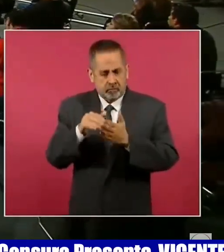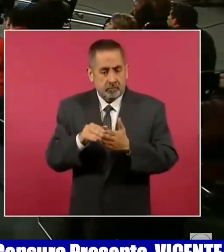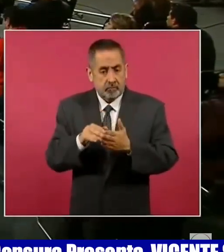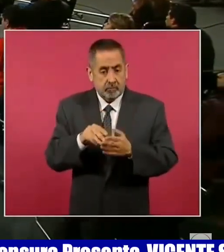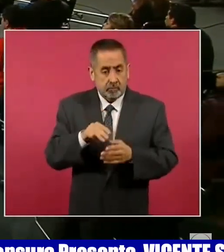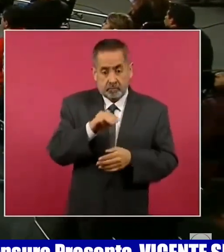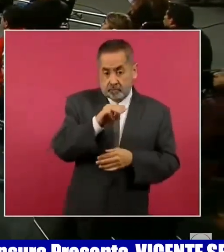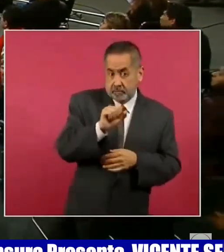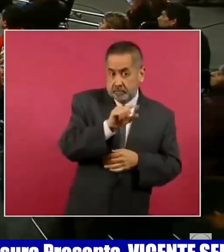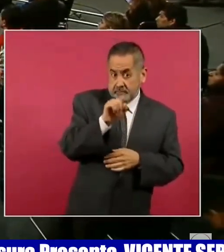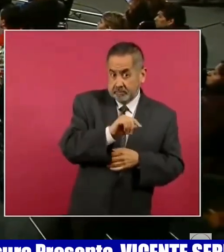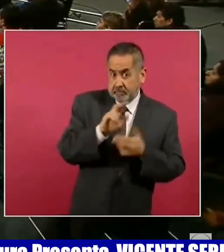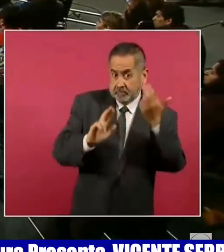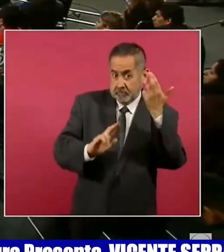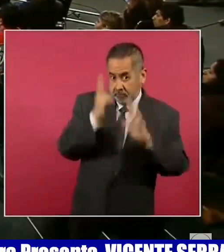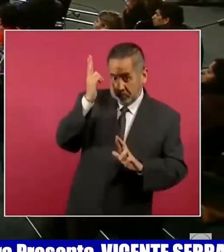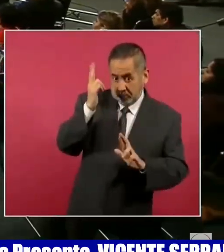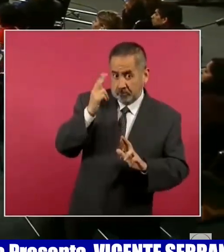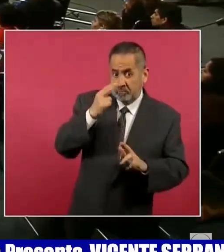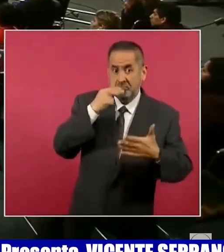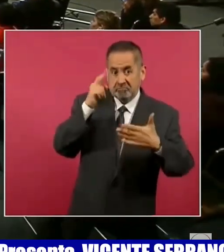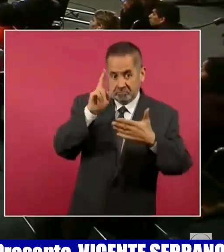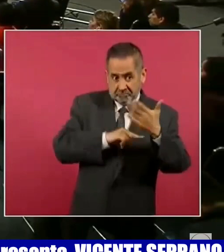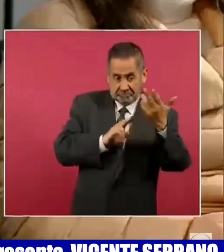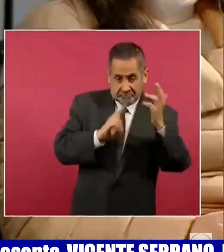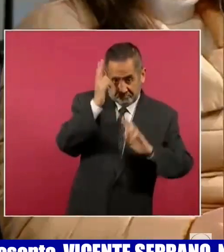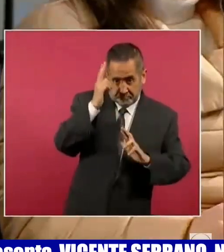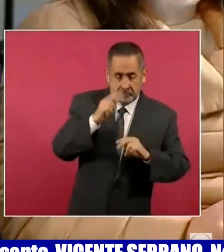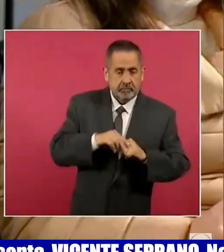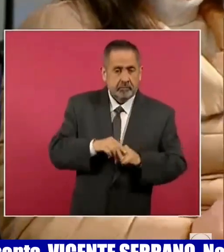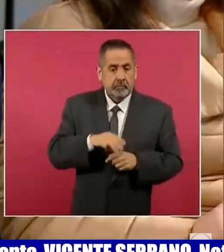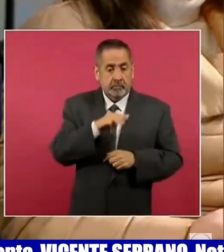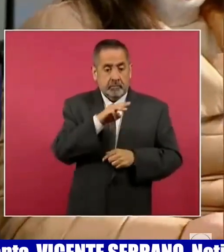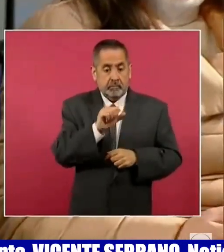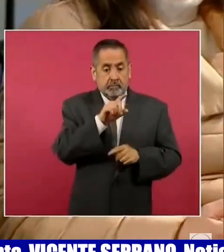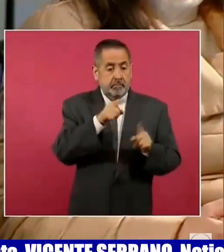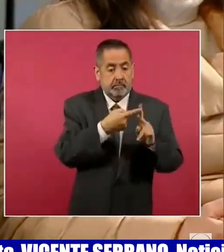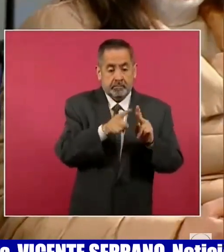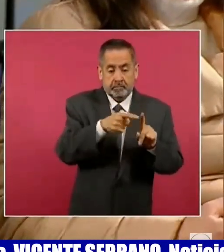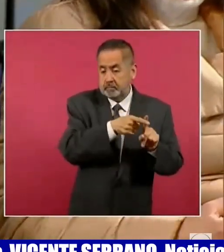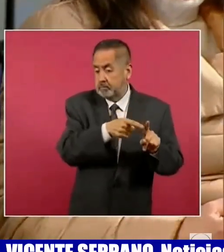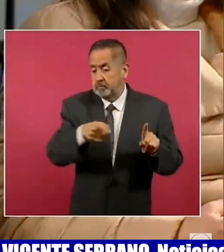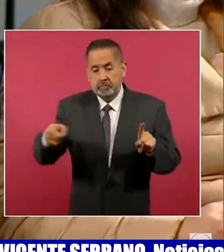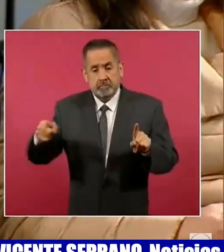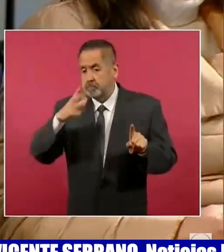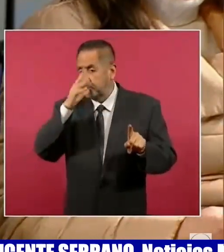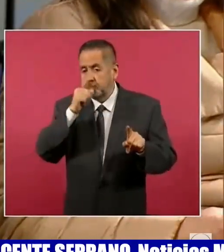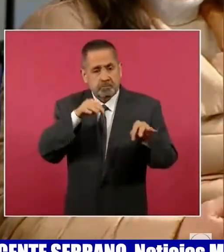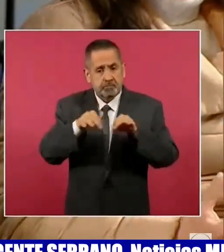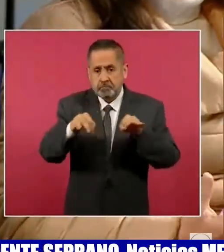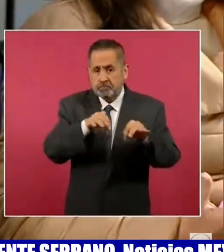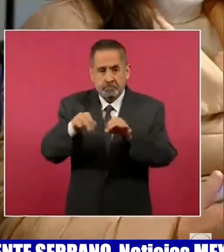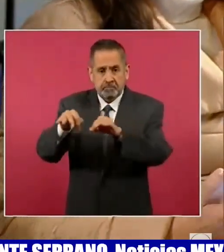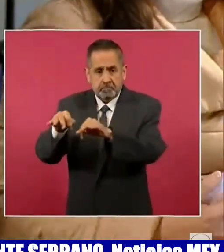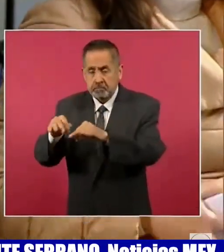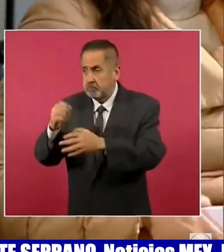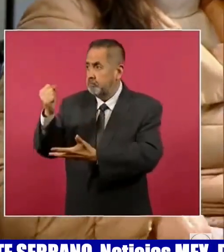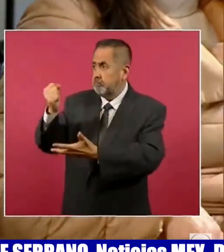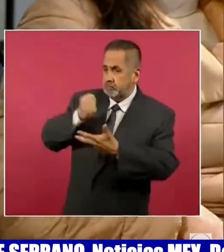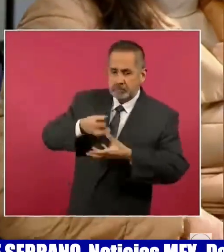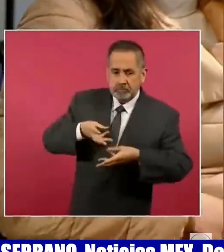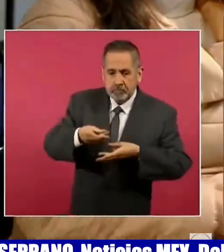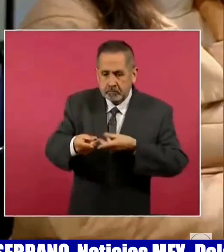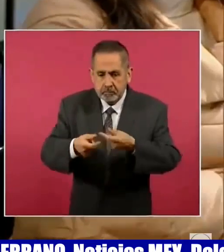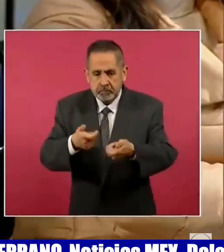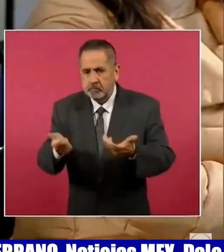también pues aprovecha Ledesma la presencia del gobernador del Estado de México, del fantasma Alfredo del Mazo y del secretario de Infraestructura